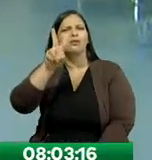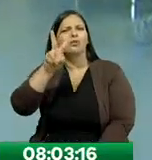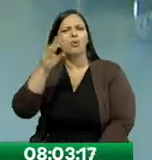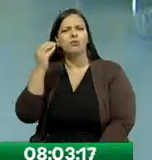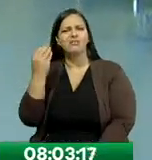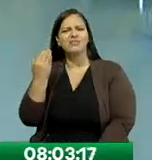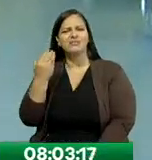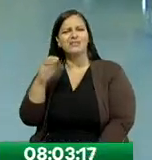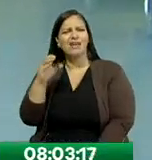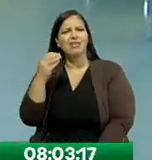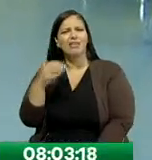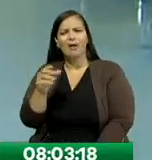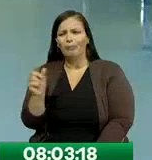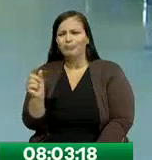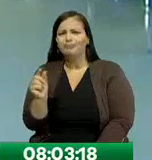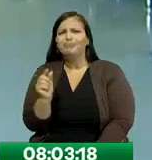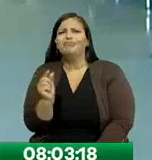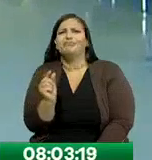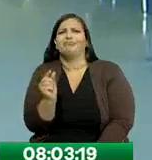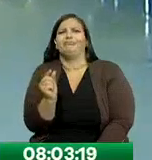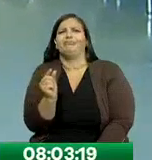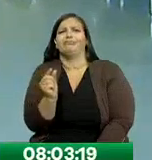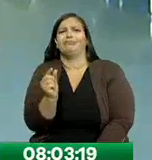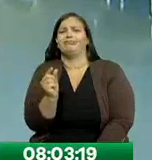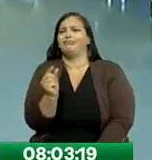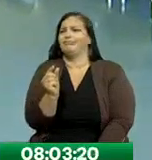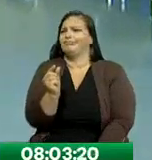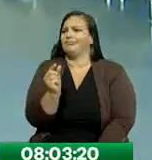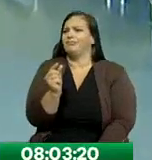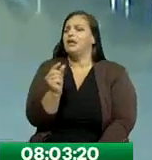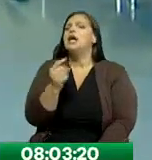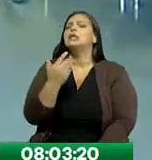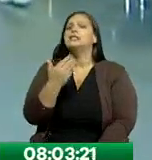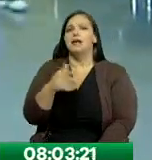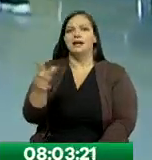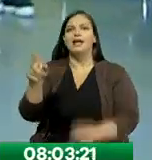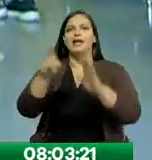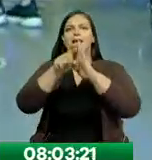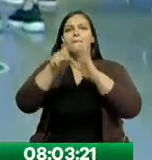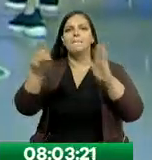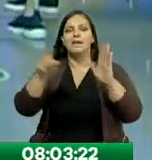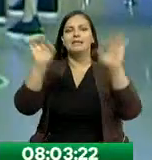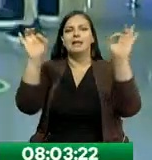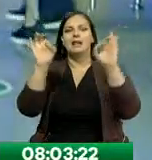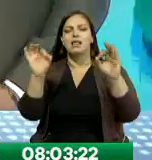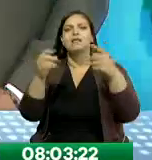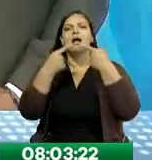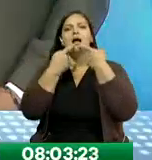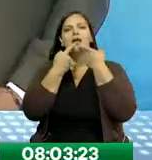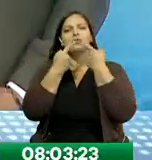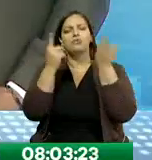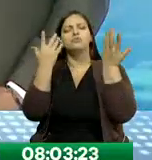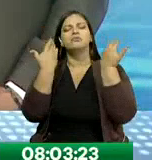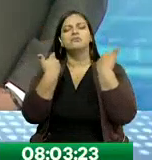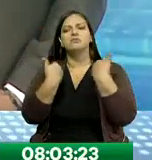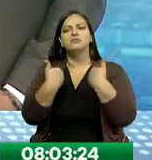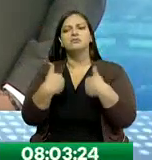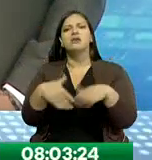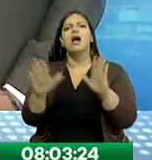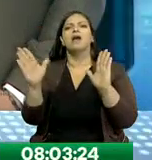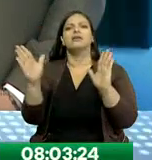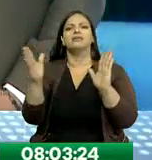¿Ah? 42, parece, le devuelven, o sea, 42 centavos de dólares a su cuenta. Parecería una burla, ¿no? O sea, algo así como... Se